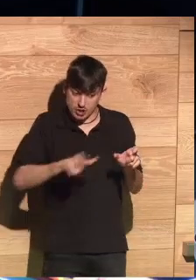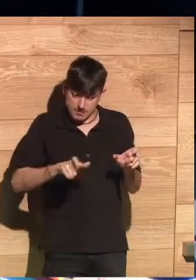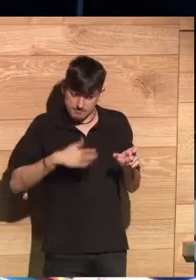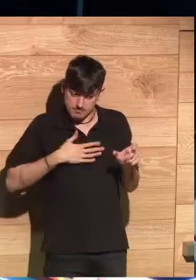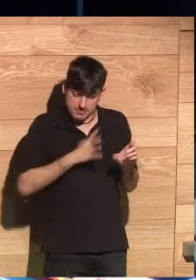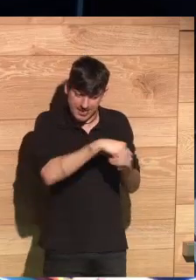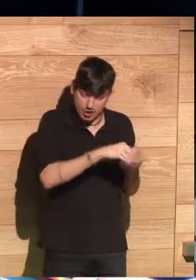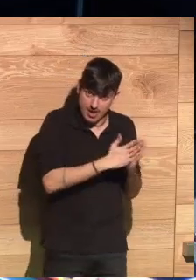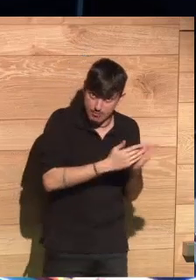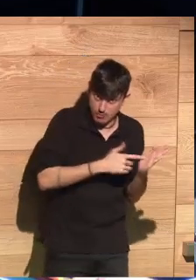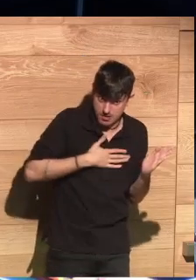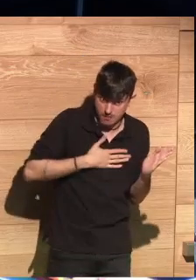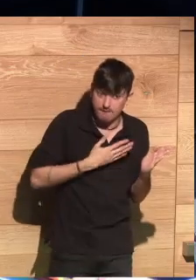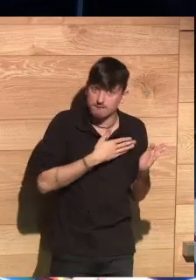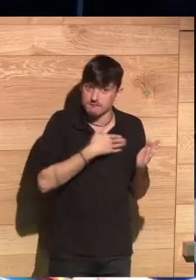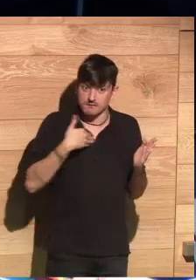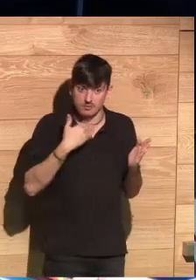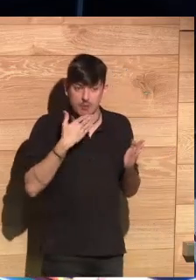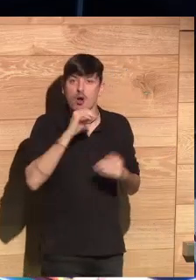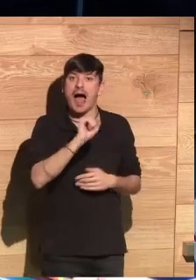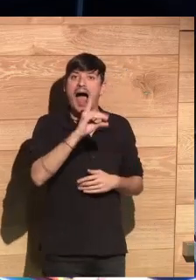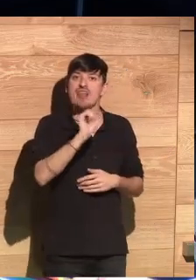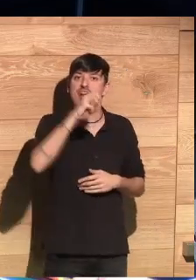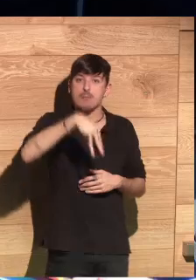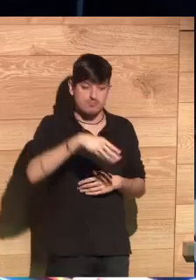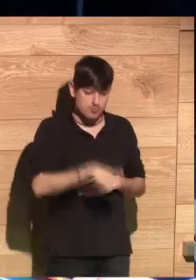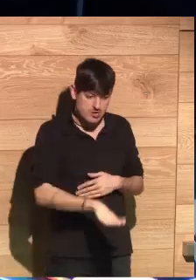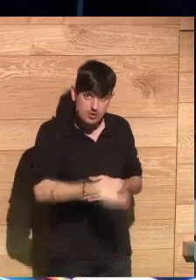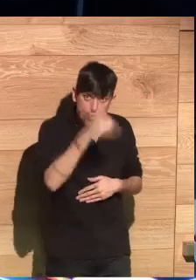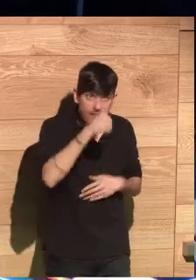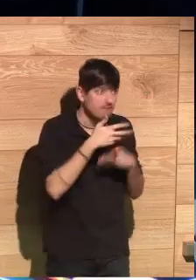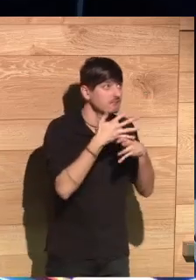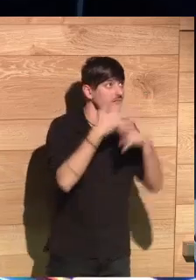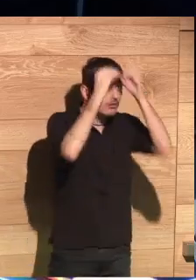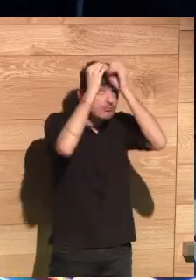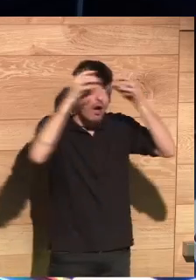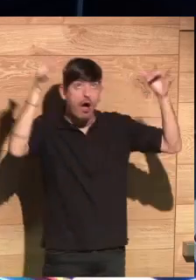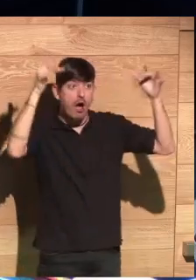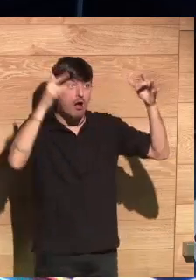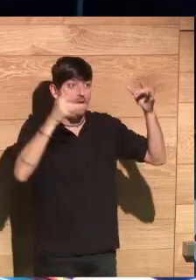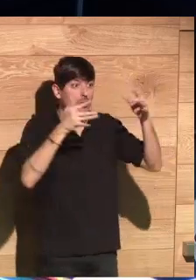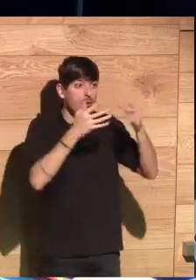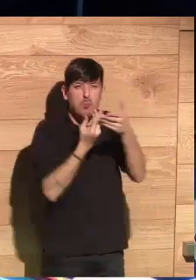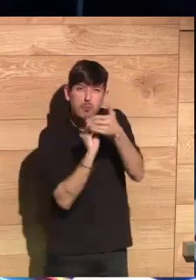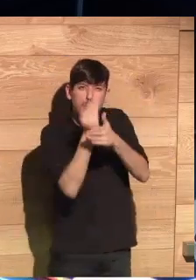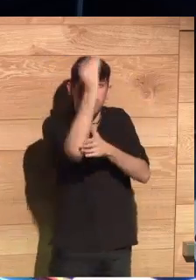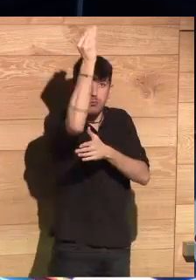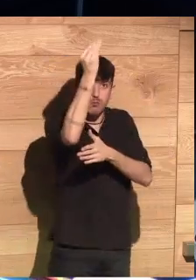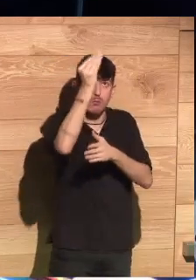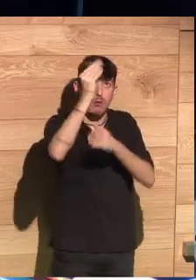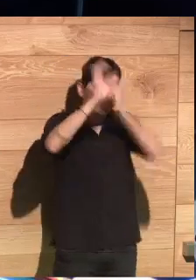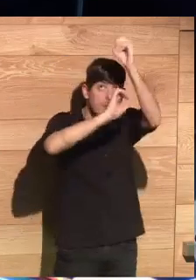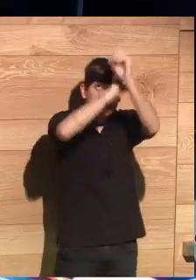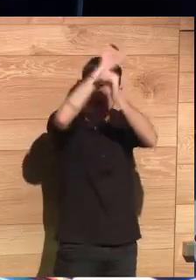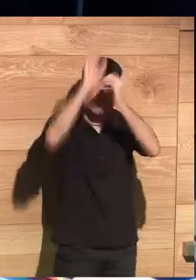Cuando creo a Adam, que es un niño que está jugando y está imaginando, está lanzando cohetes al universo,